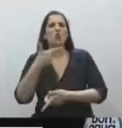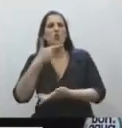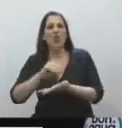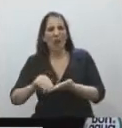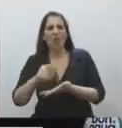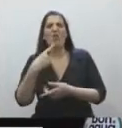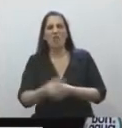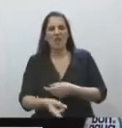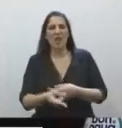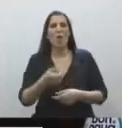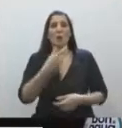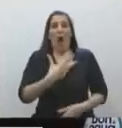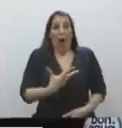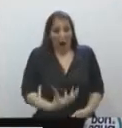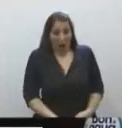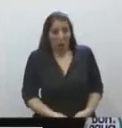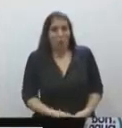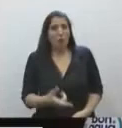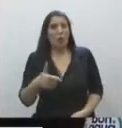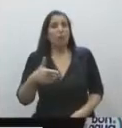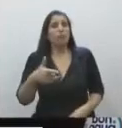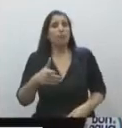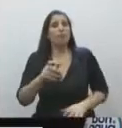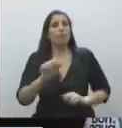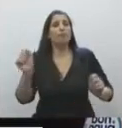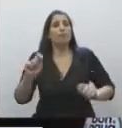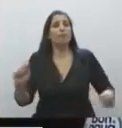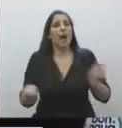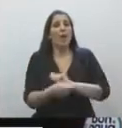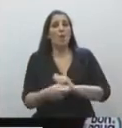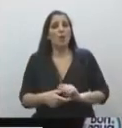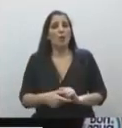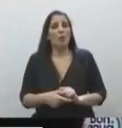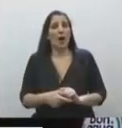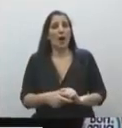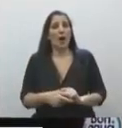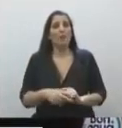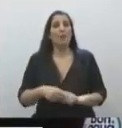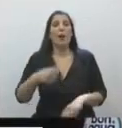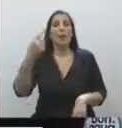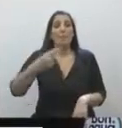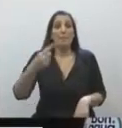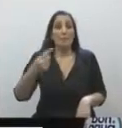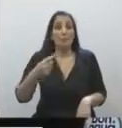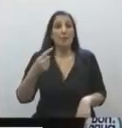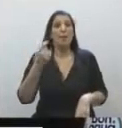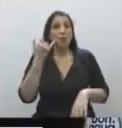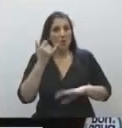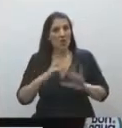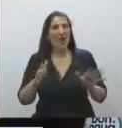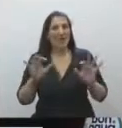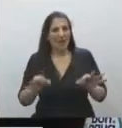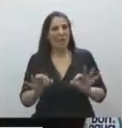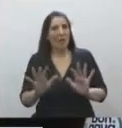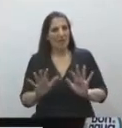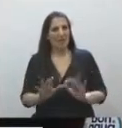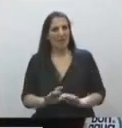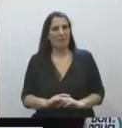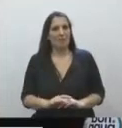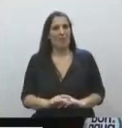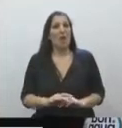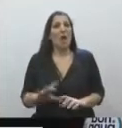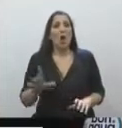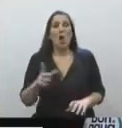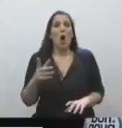Todos recordamos aquella noche del 8 de agosto, donde estábamos el 8A, allí con frío, con